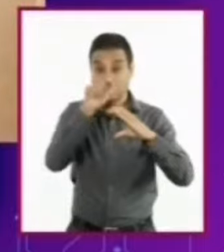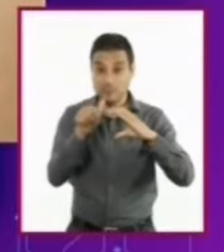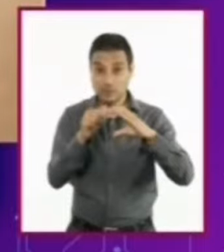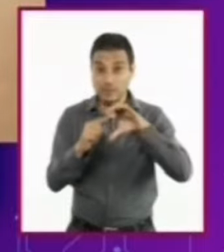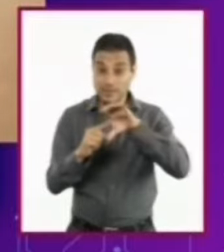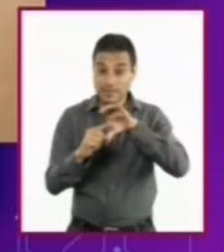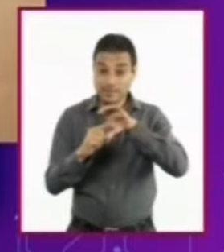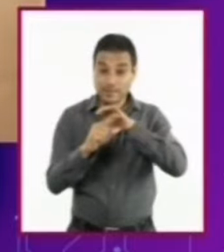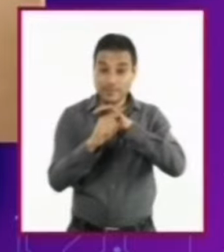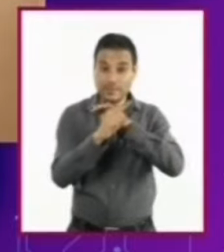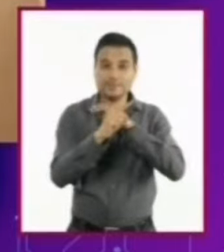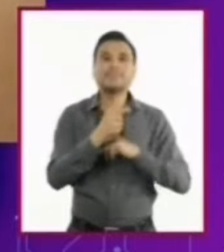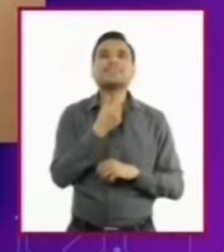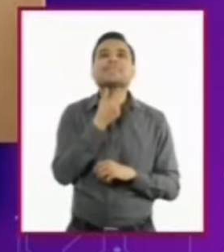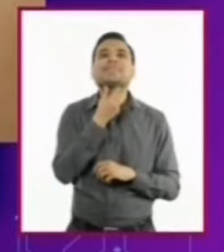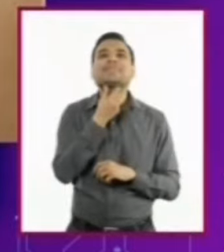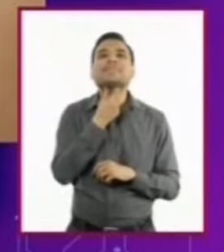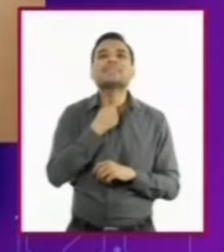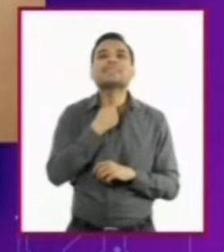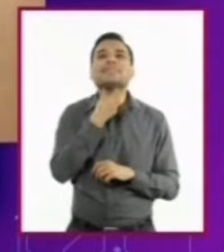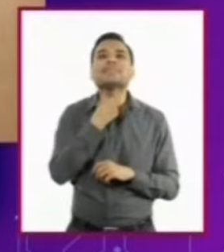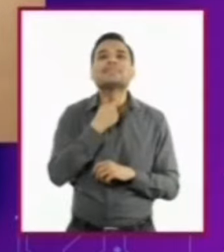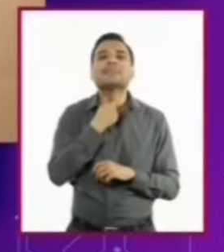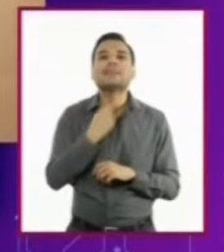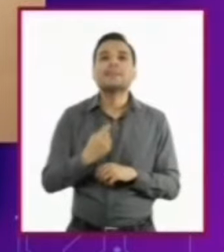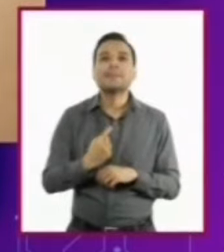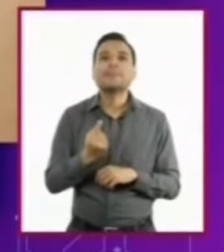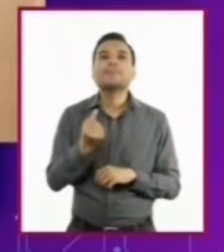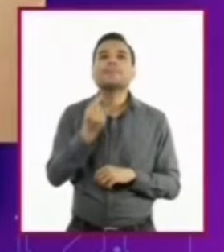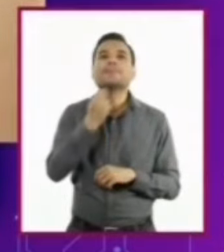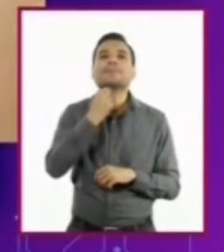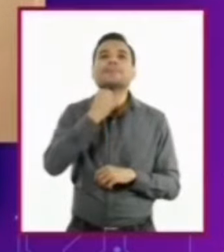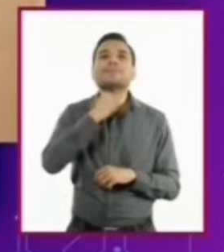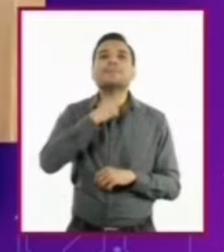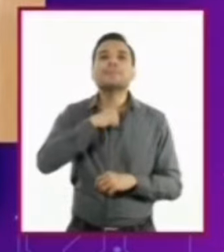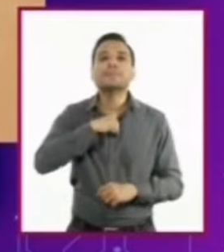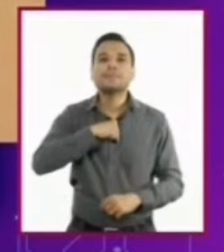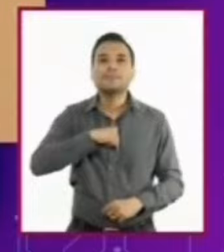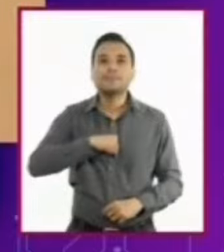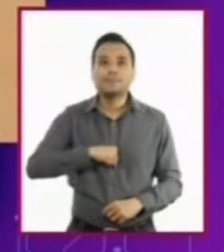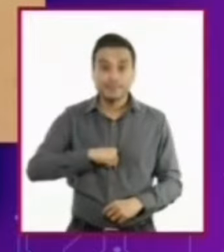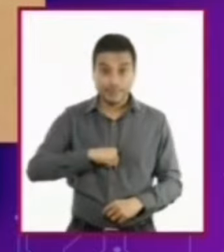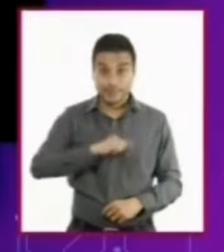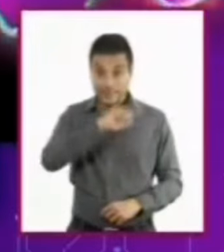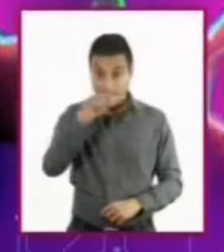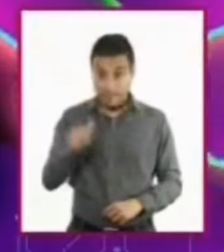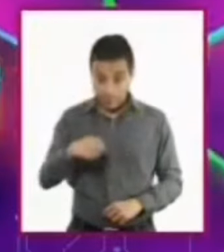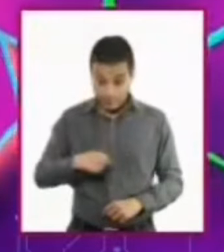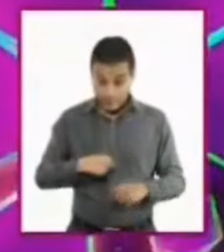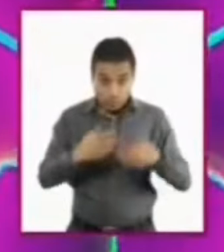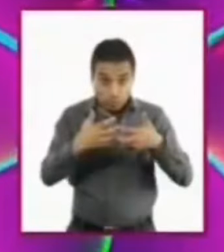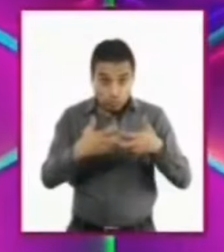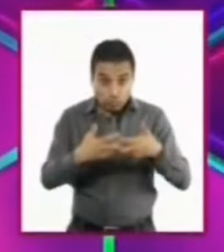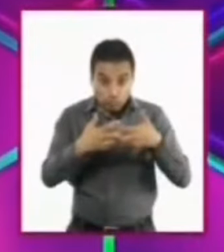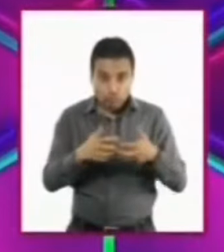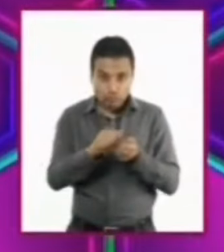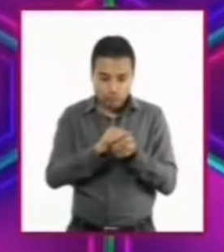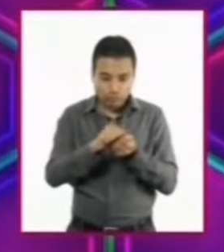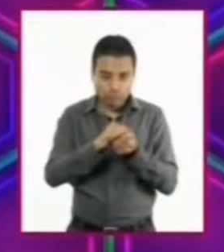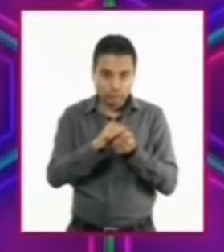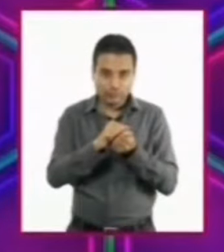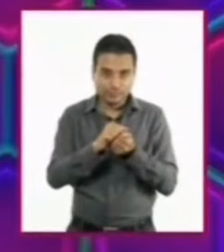garganta, faringe, donde pasa el estómago para ser digerida por los jugos gástricos.